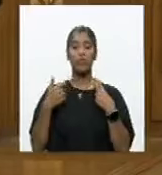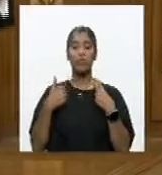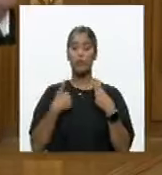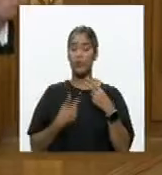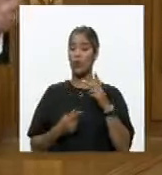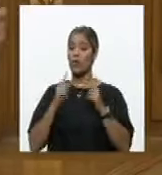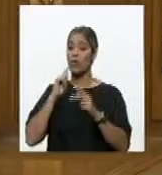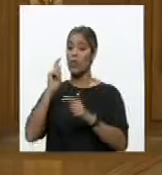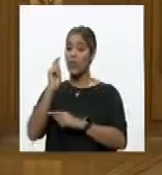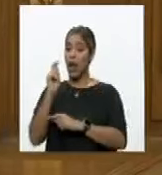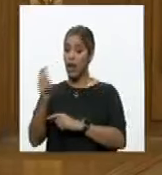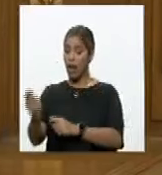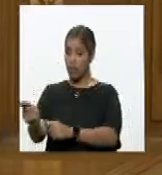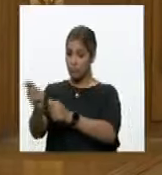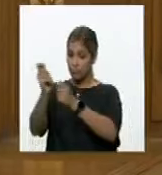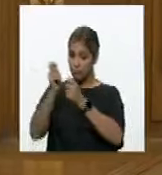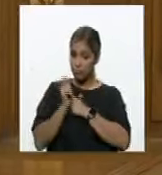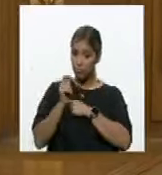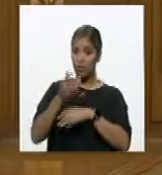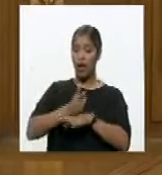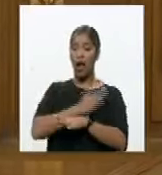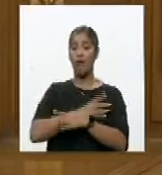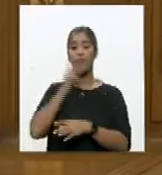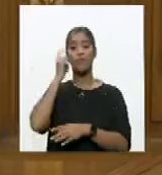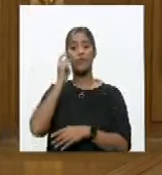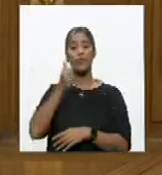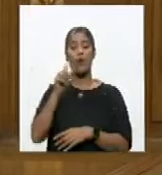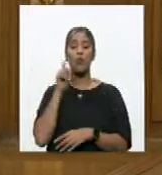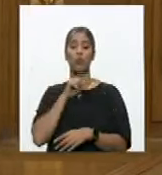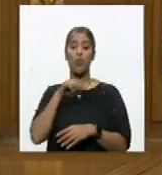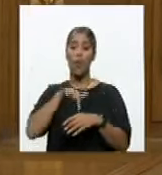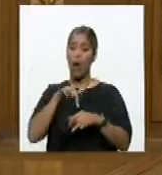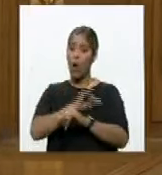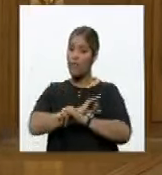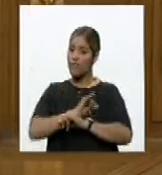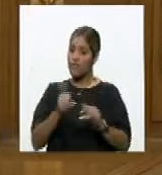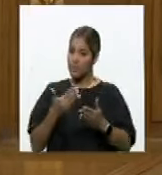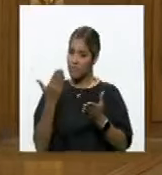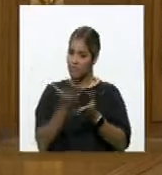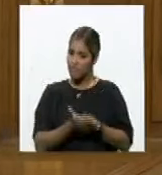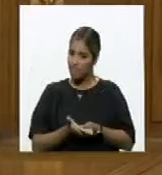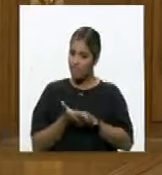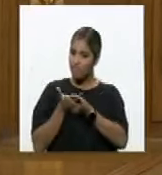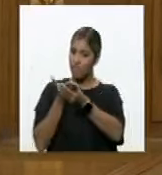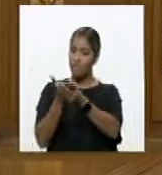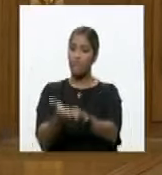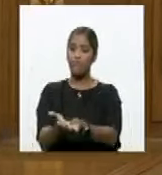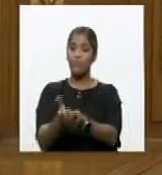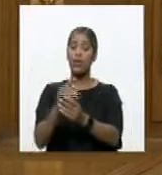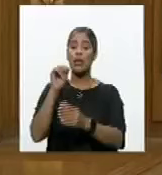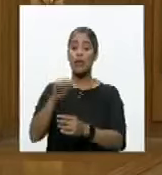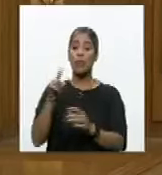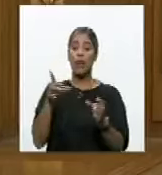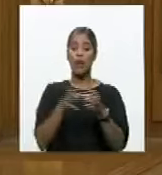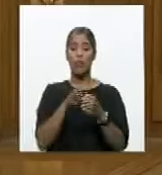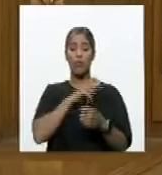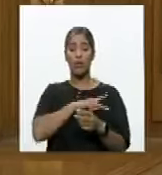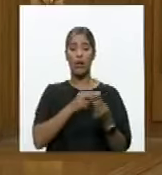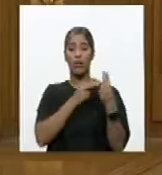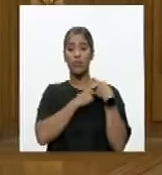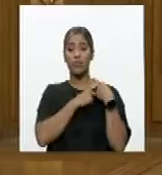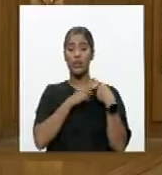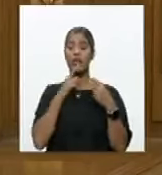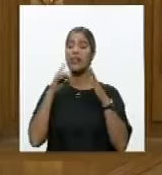encomienda que se nos hizo ese 10 de octubre, hoy se la traemos a la Cámara, que al fin y al cabo lo que era el comité era un